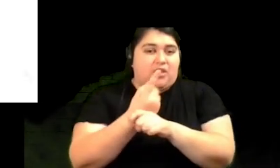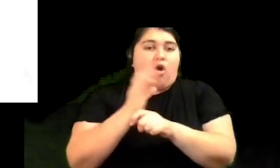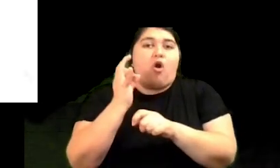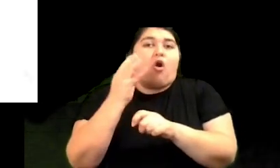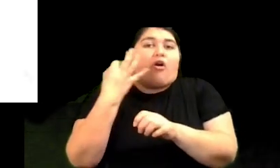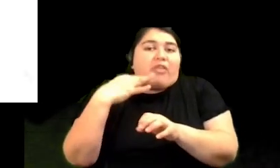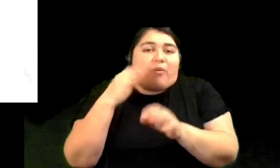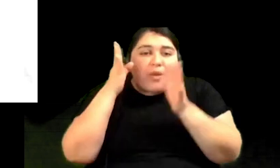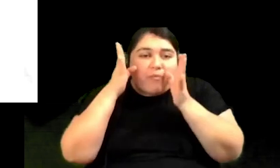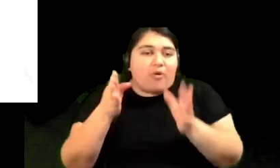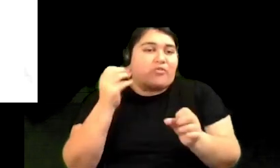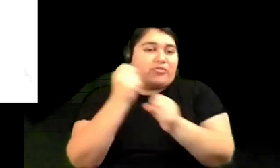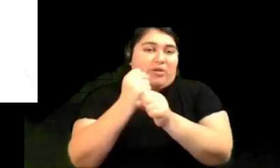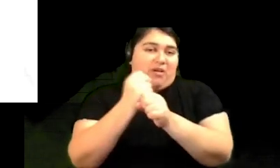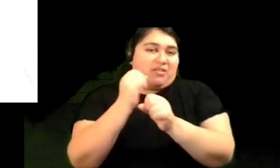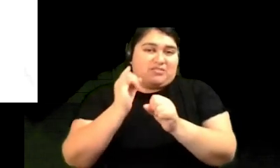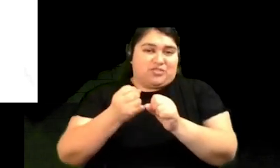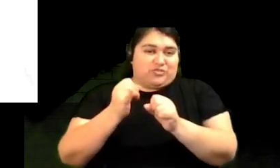nada.